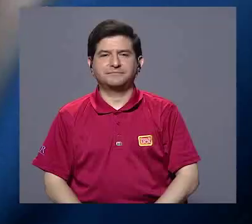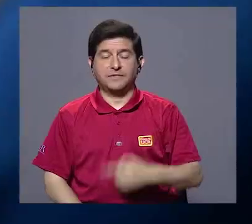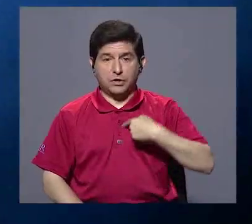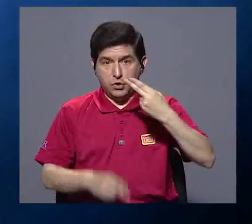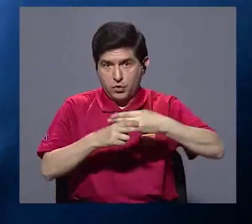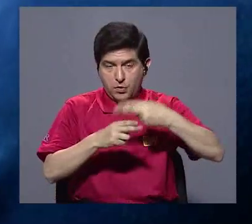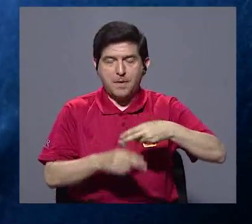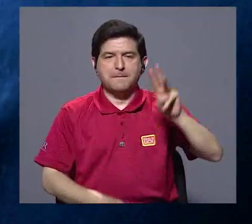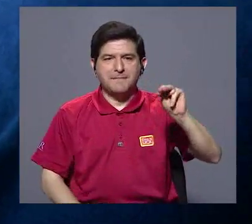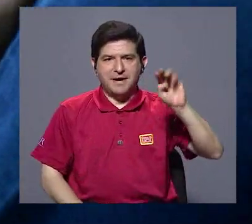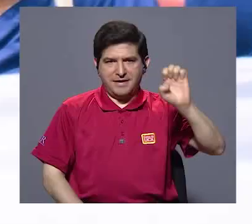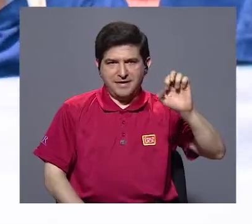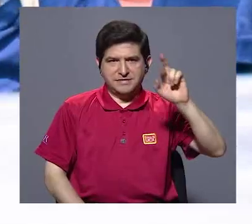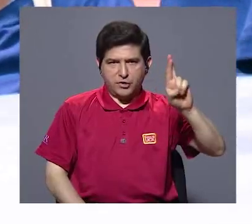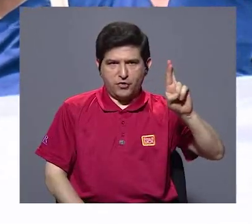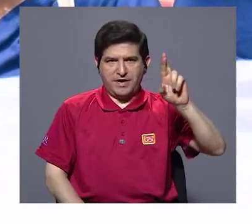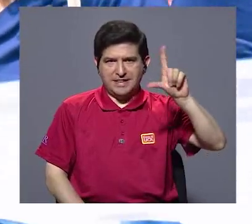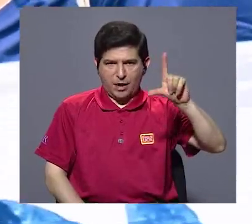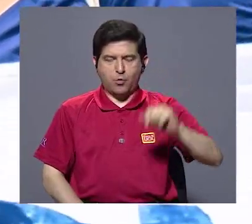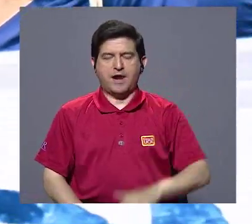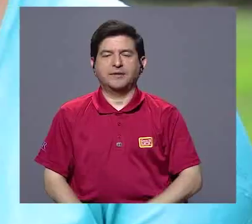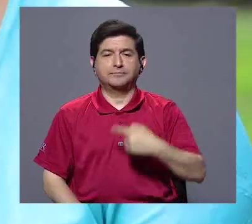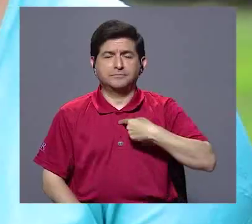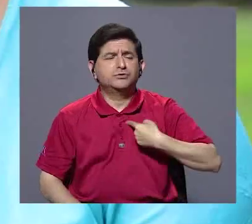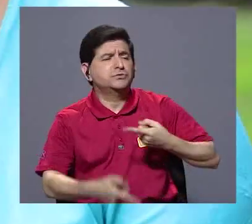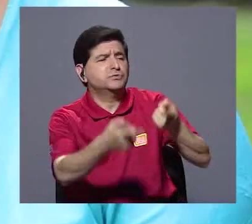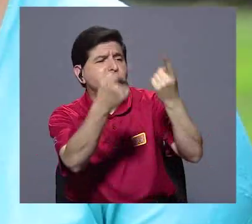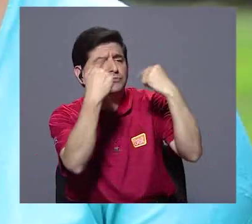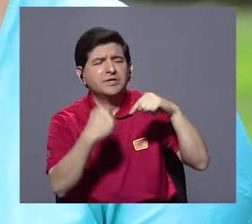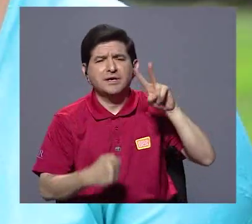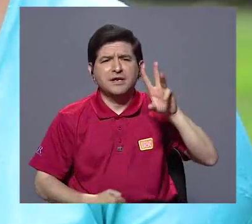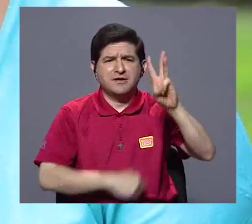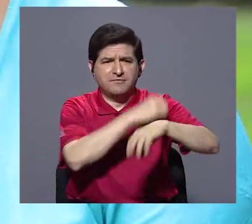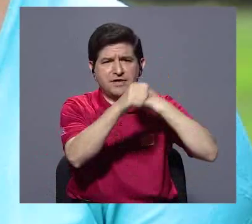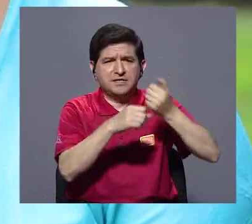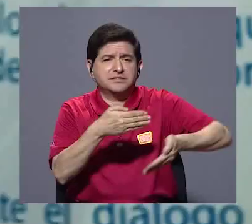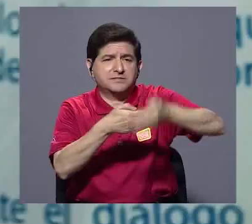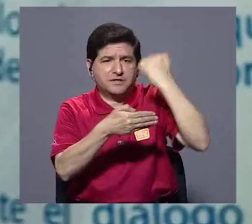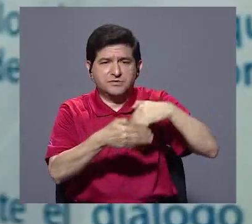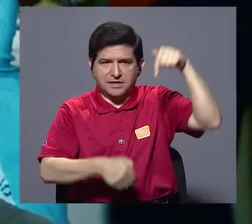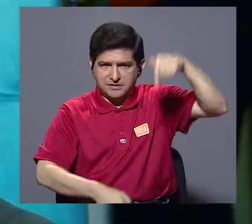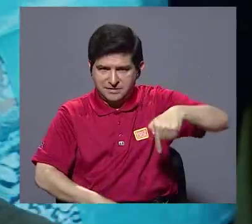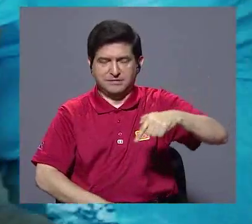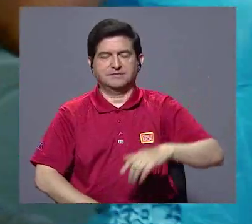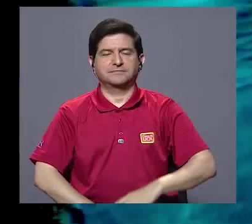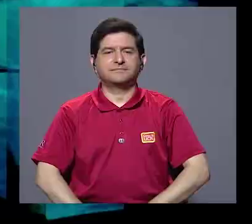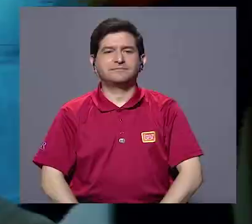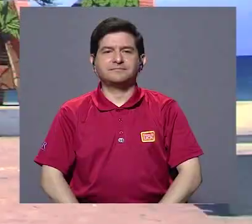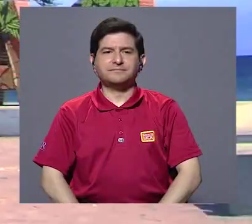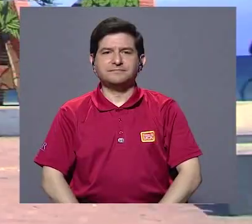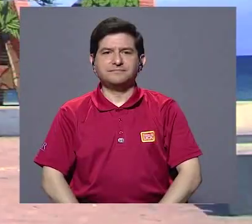Mi nombre es María Elsa Rodríguez Laguna, yo llegué hace 26 años.